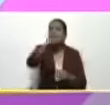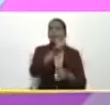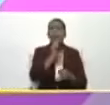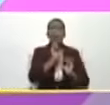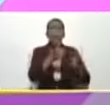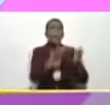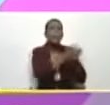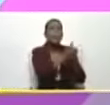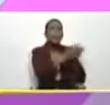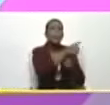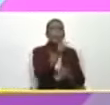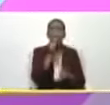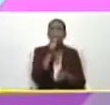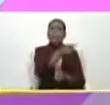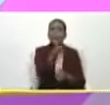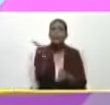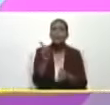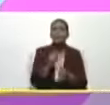las